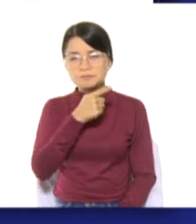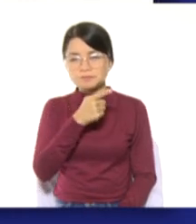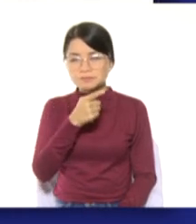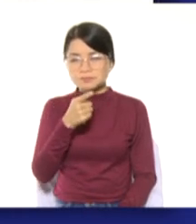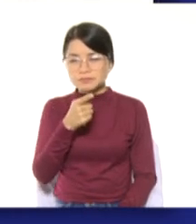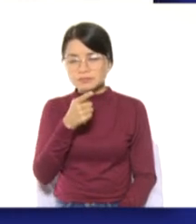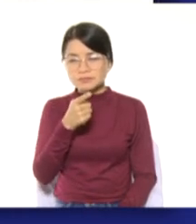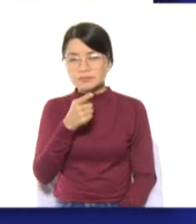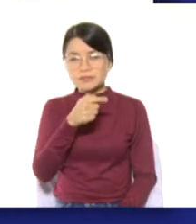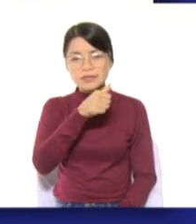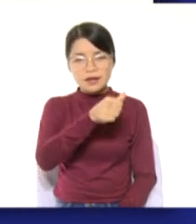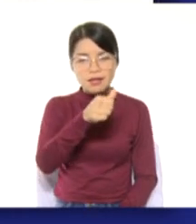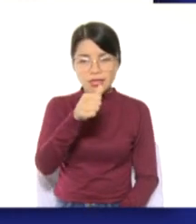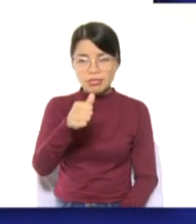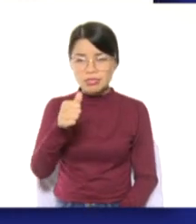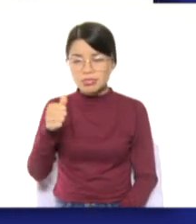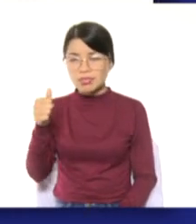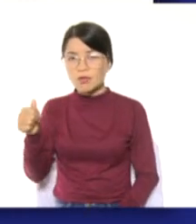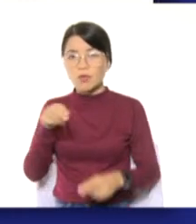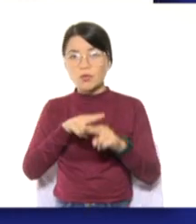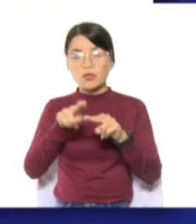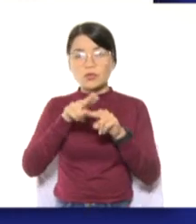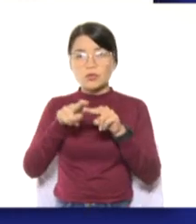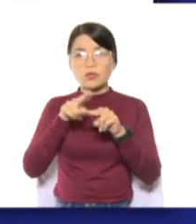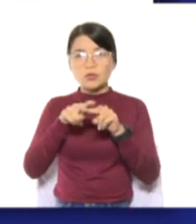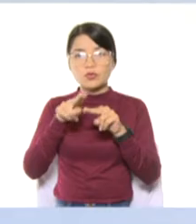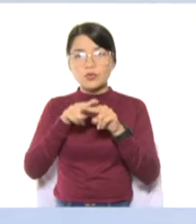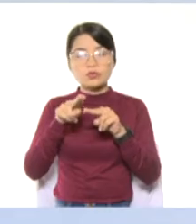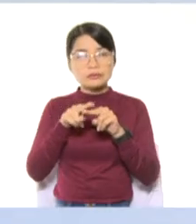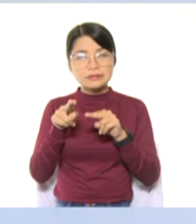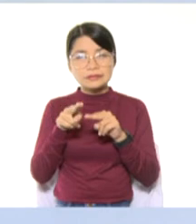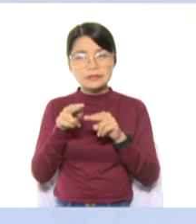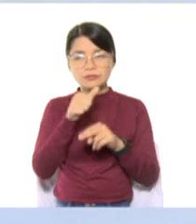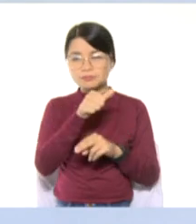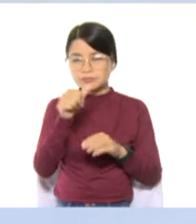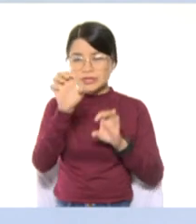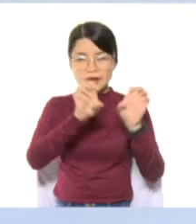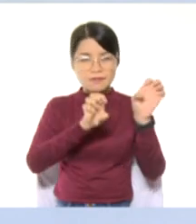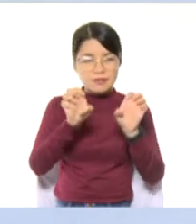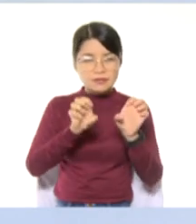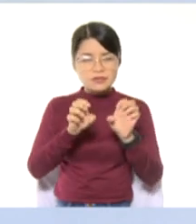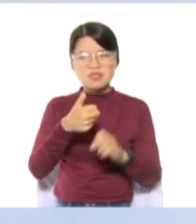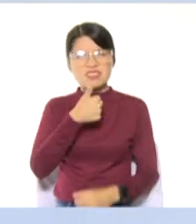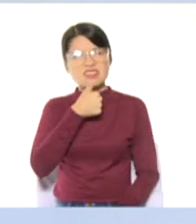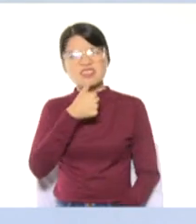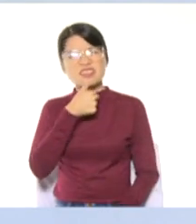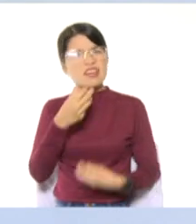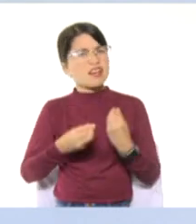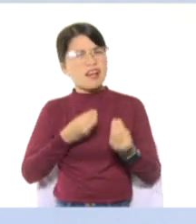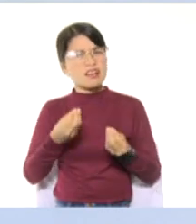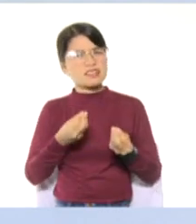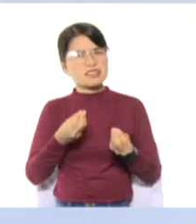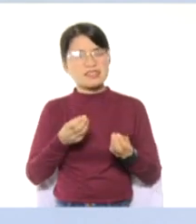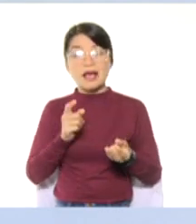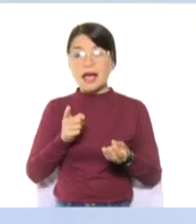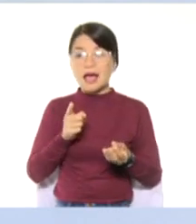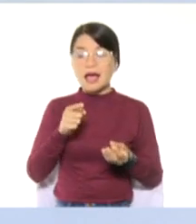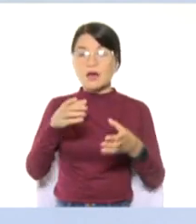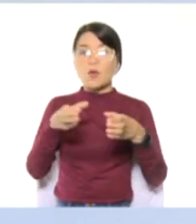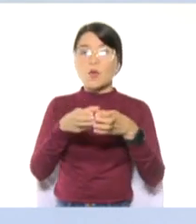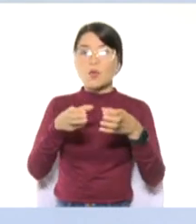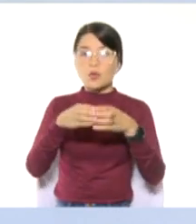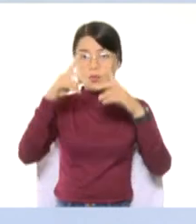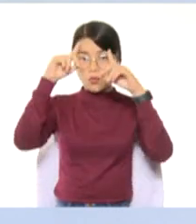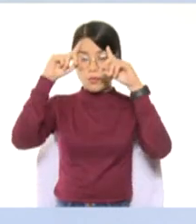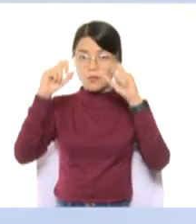esa población estudiantil con necesidades educativas especiales. ¿Y quién hace eso, mi profe? Eso lo debe realizar ese equipo multidisciplinario que